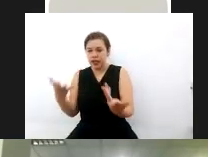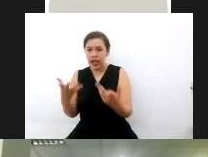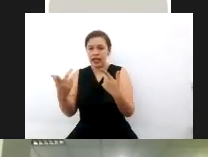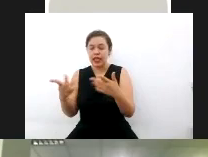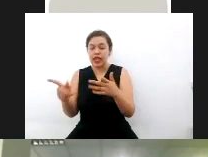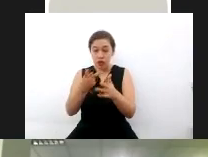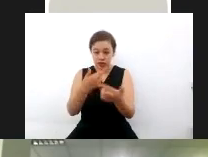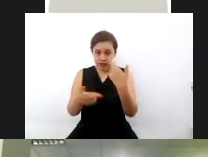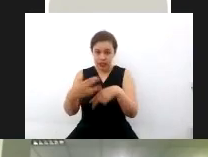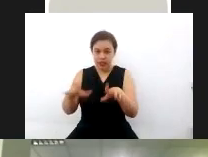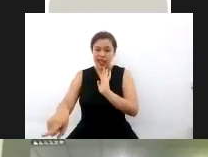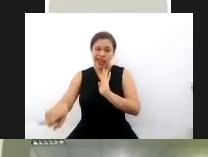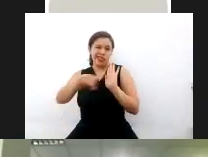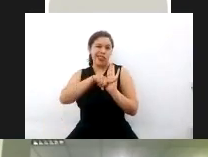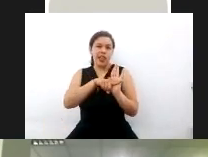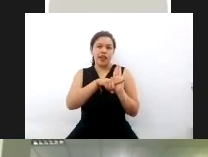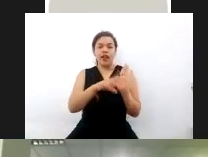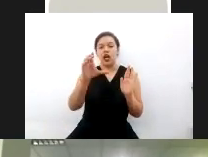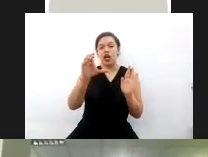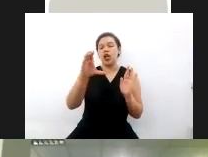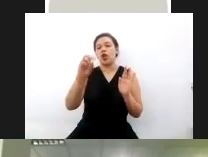sea negativo a SARS-CoV-2.